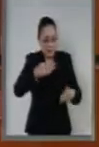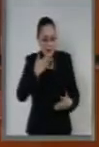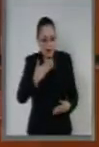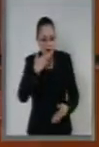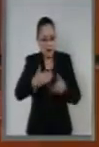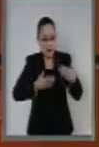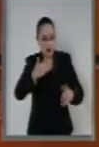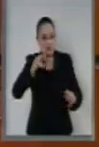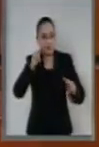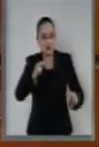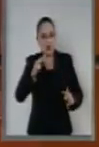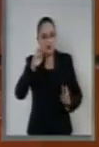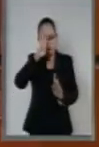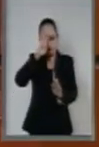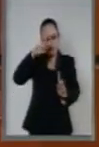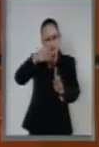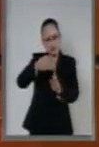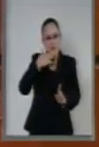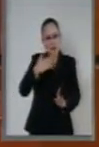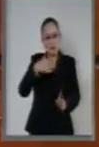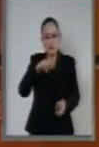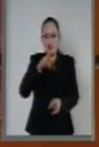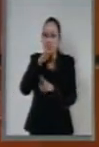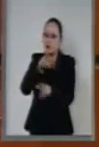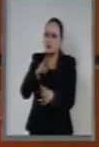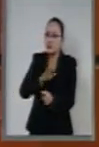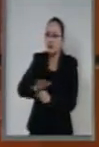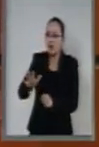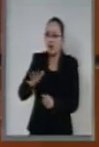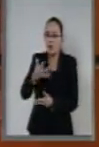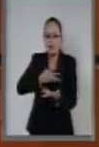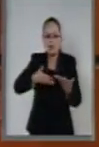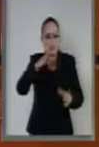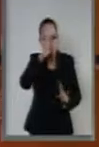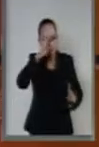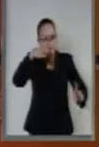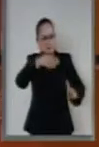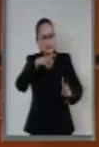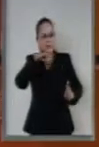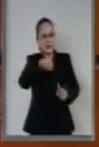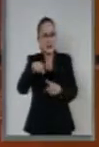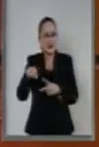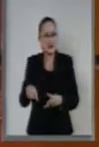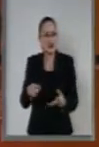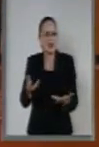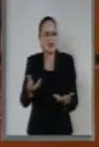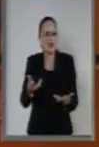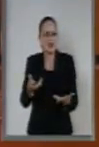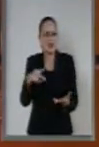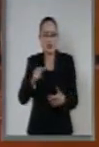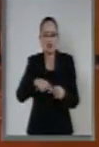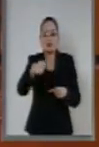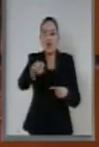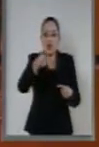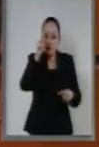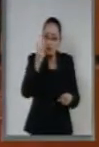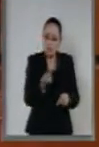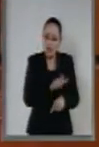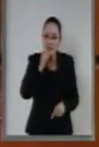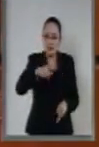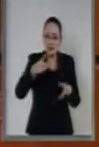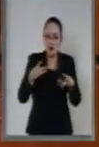evalúa objetivos pero no resultados y no metas y mucho menos el impacto real que tiene el